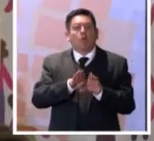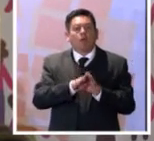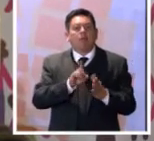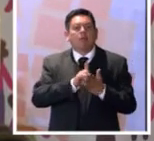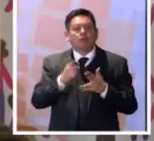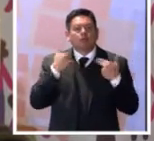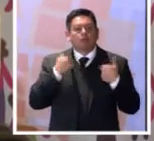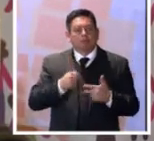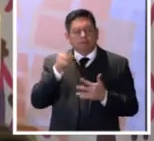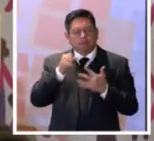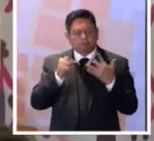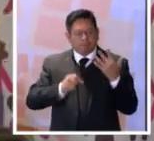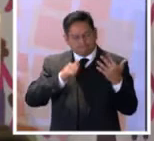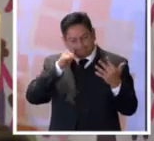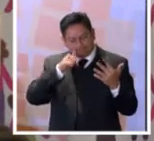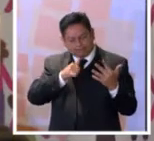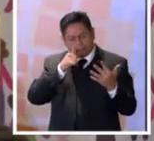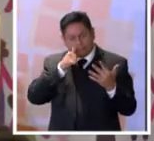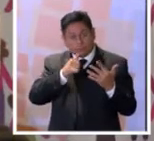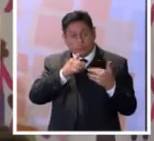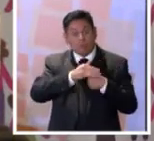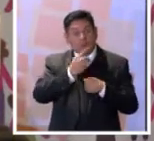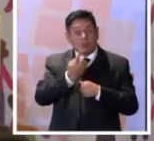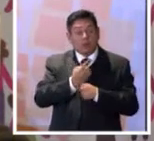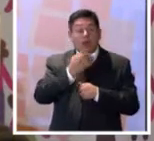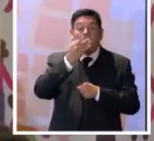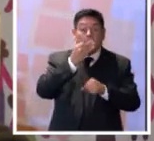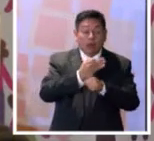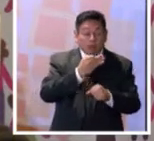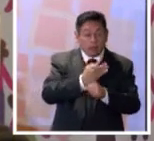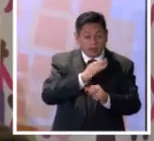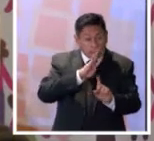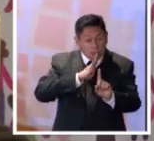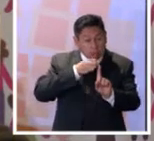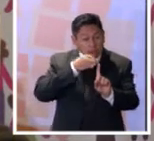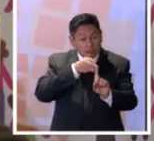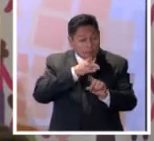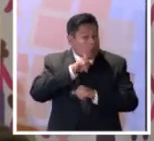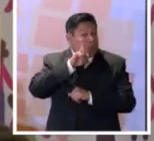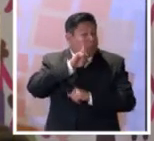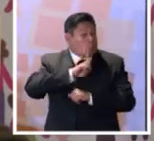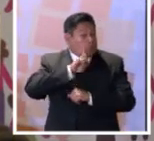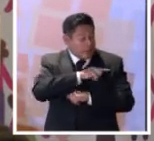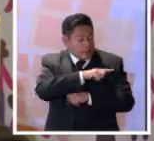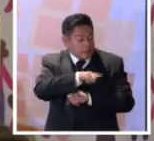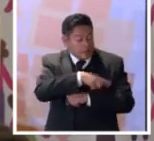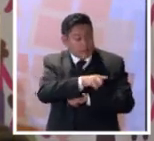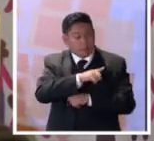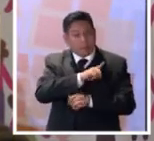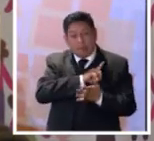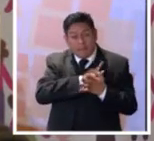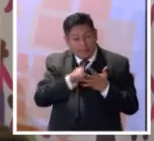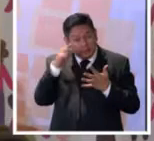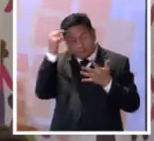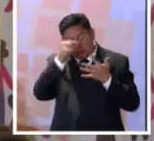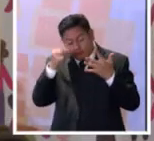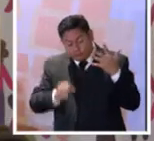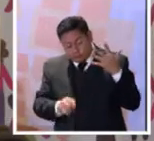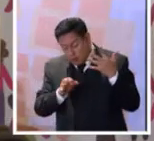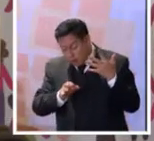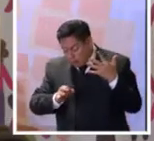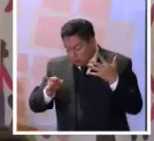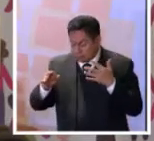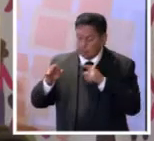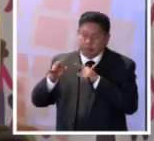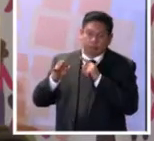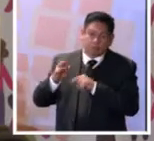derechos humanos, porque no olvidemos que en este caso estamos hablando del ejercicio de los derechos políticos como el ejercicio de cualquier derecho, pero también